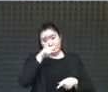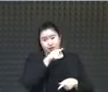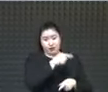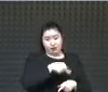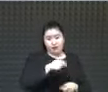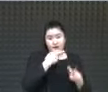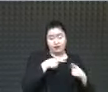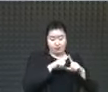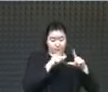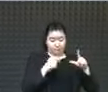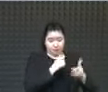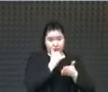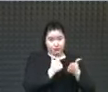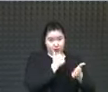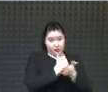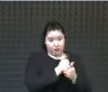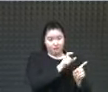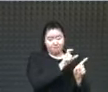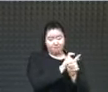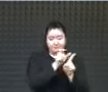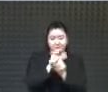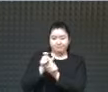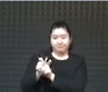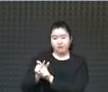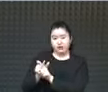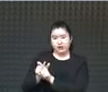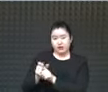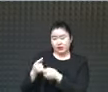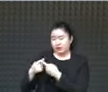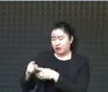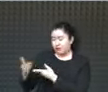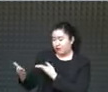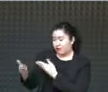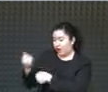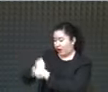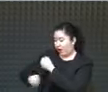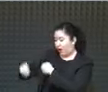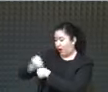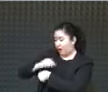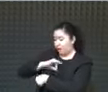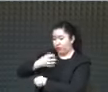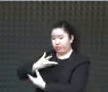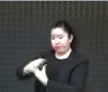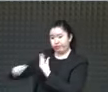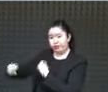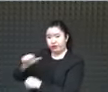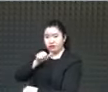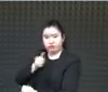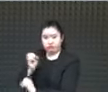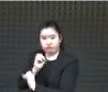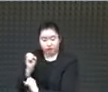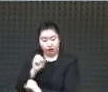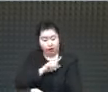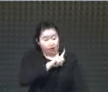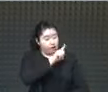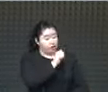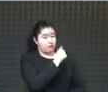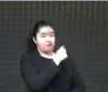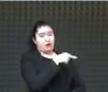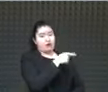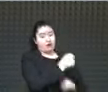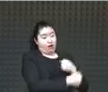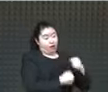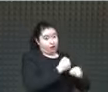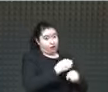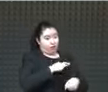Entonces, comparar un año donde no hubo pandemia con un año en donde hicieron la encuesta en uno de los momentos